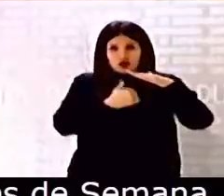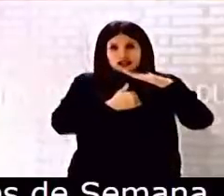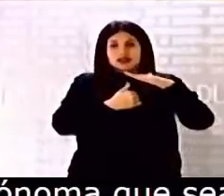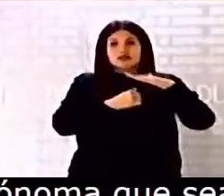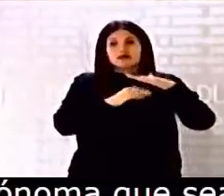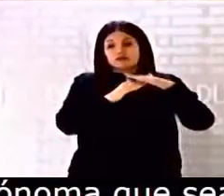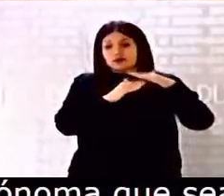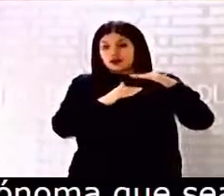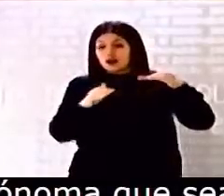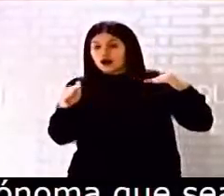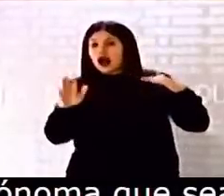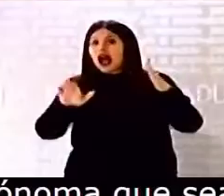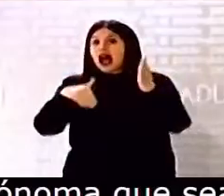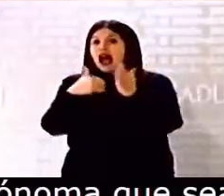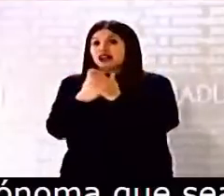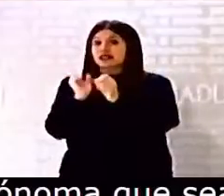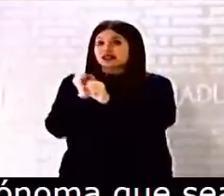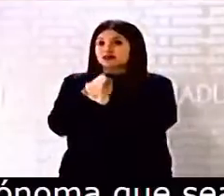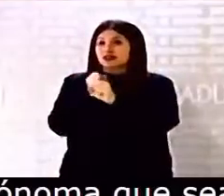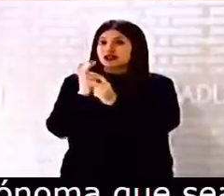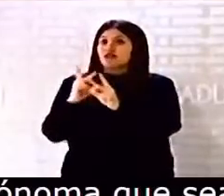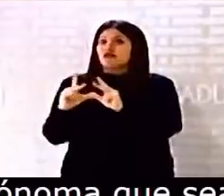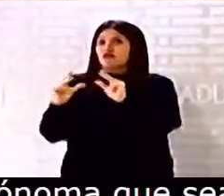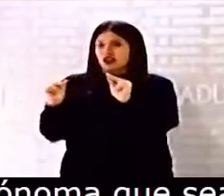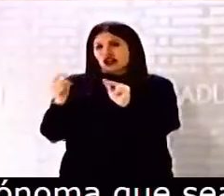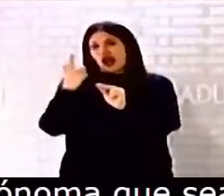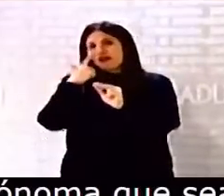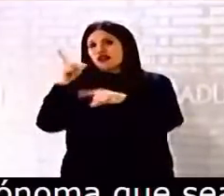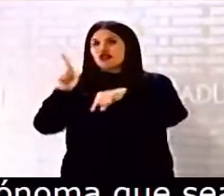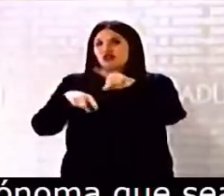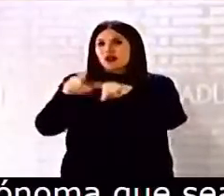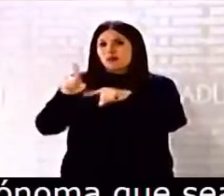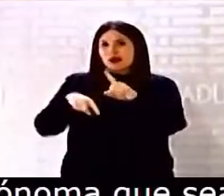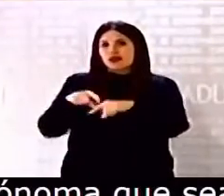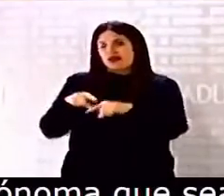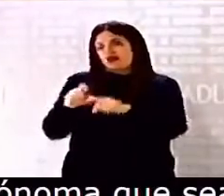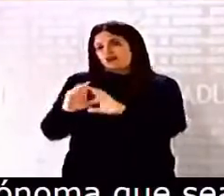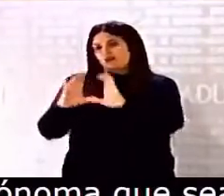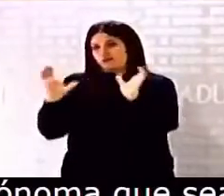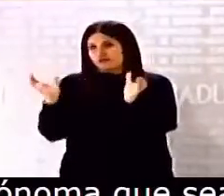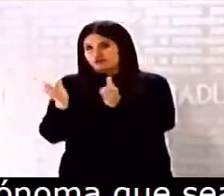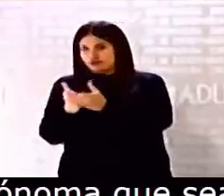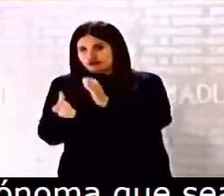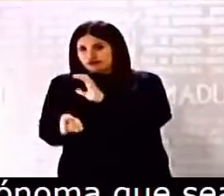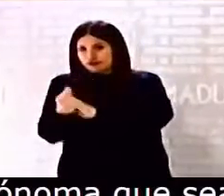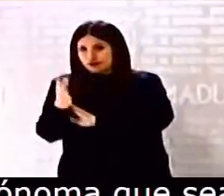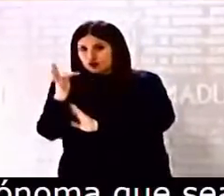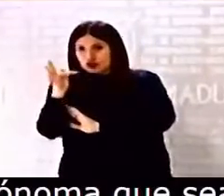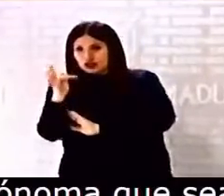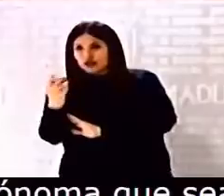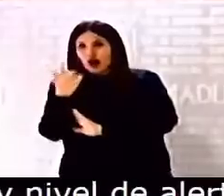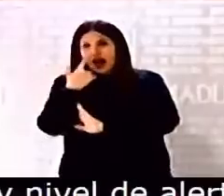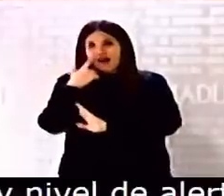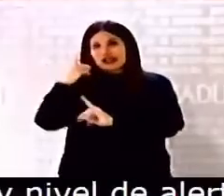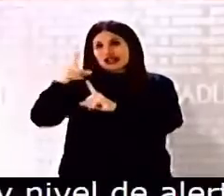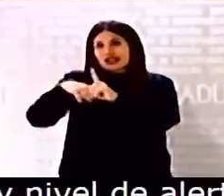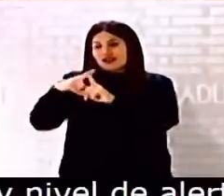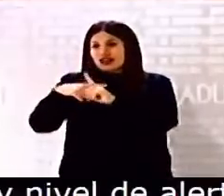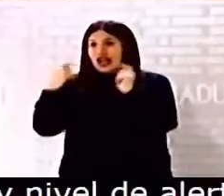tanto pase Semana Santa, y en función de la incidencia y en función del nivel de alerta se puedan adoptar o no